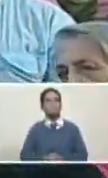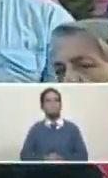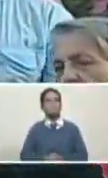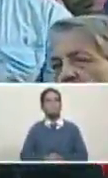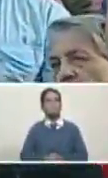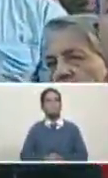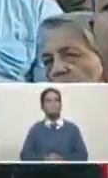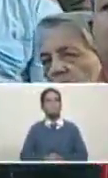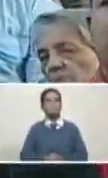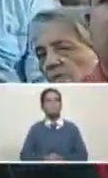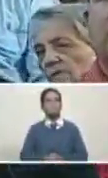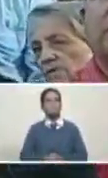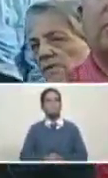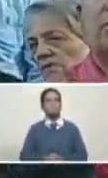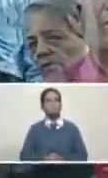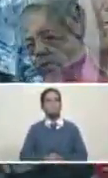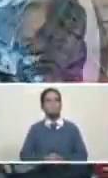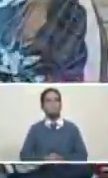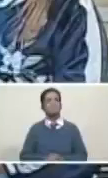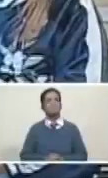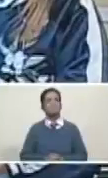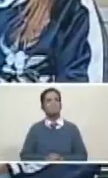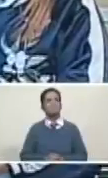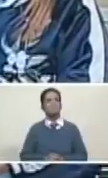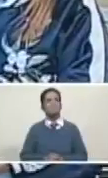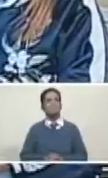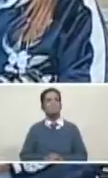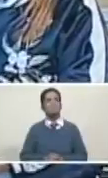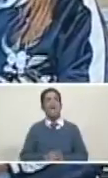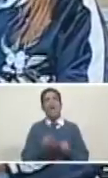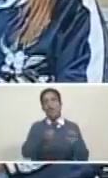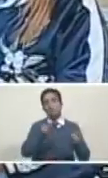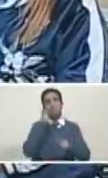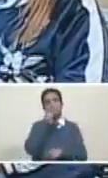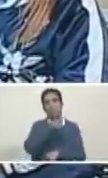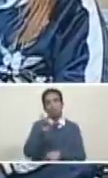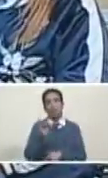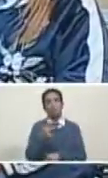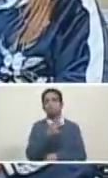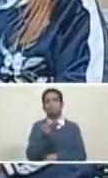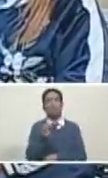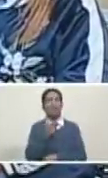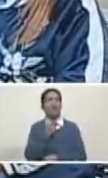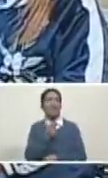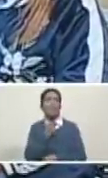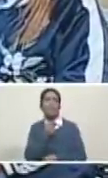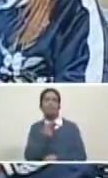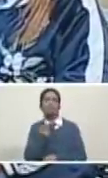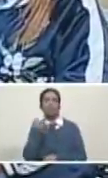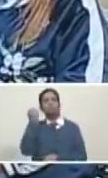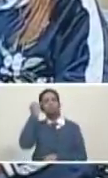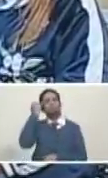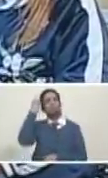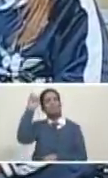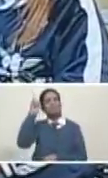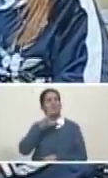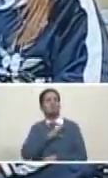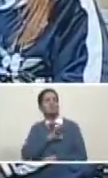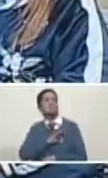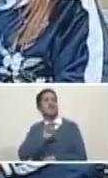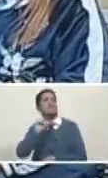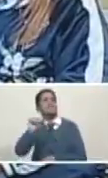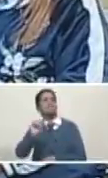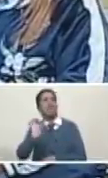Podrá no gustarles nuestra ideología o nuestro aspecto,